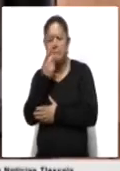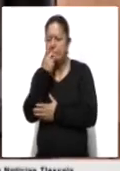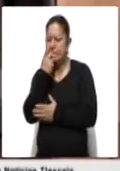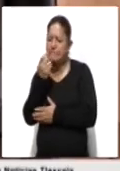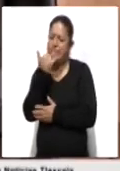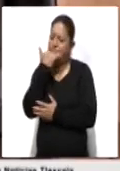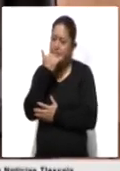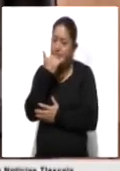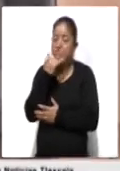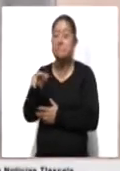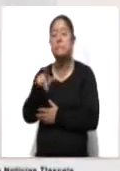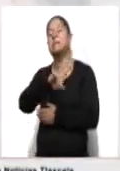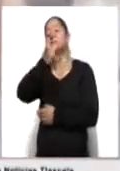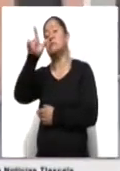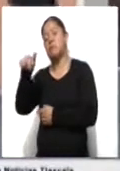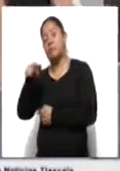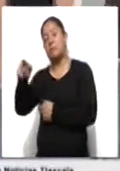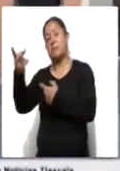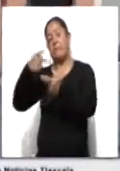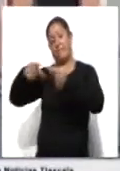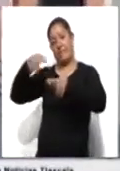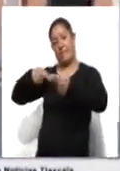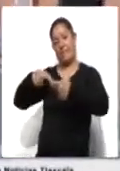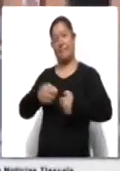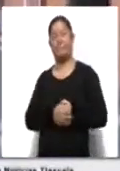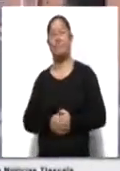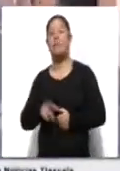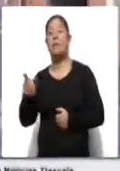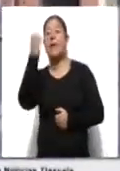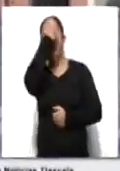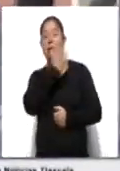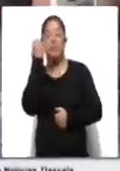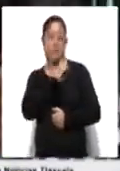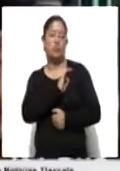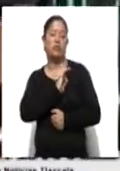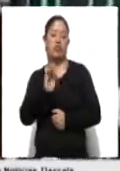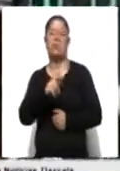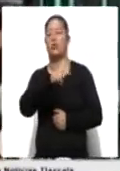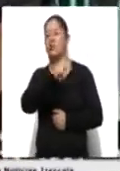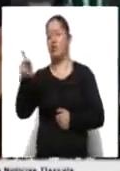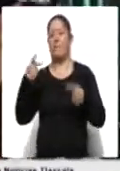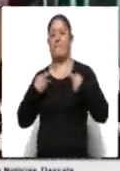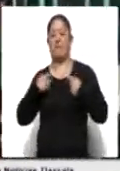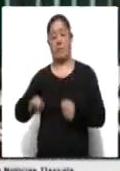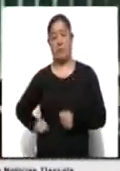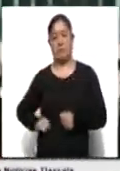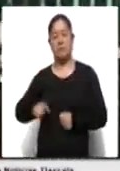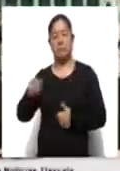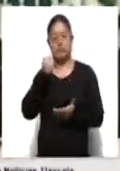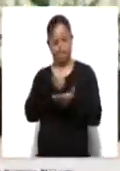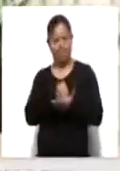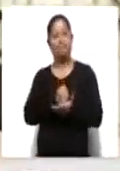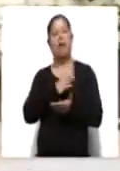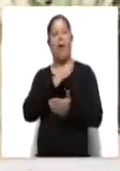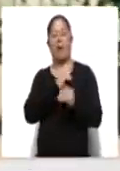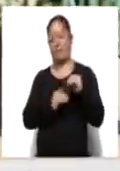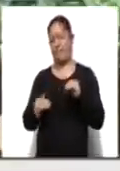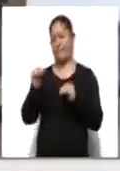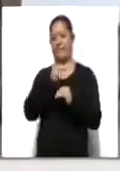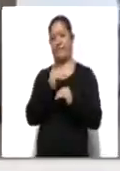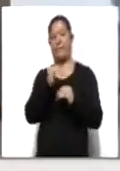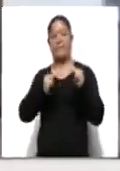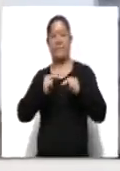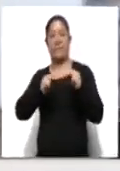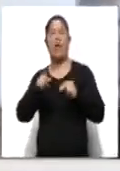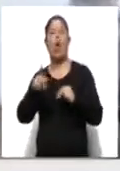que después se presente. La aplicación de exámenes permitirá a los interesados acreditar su nivel educativo o continuar con su